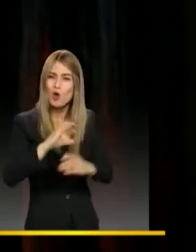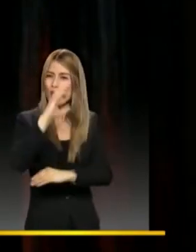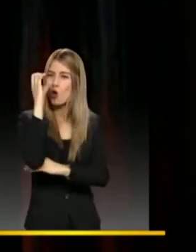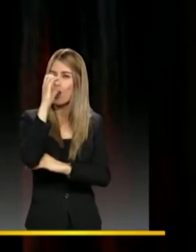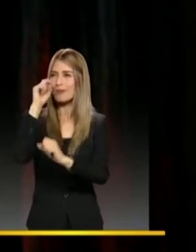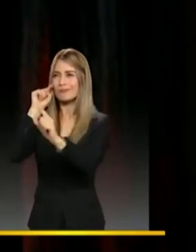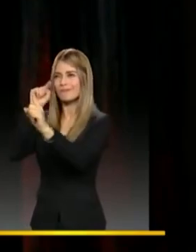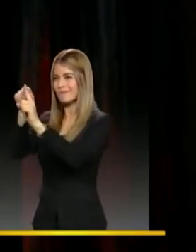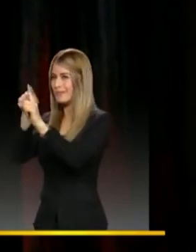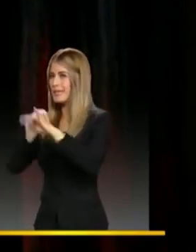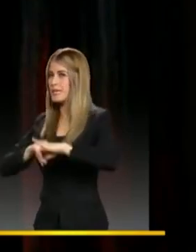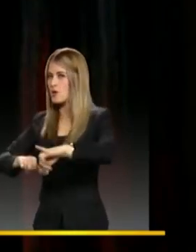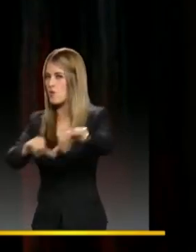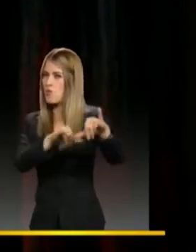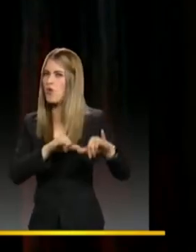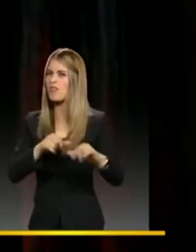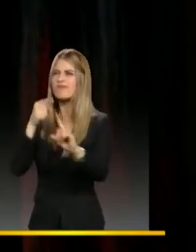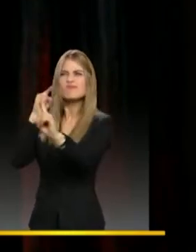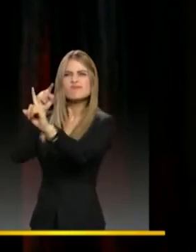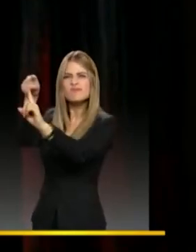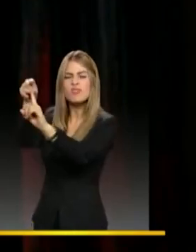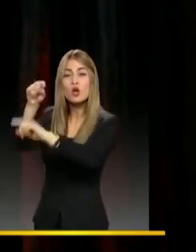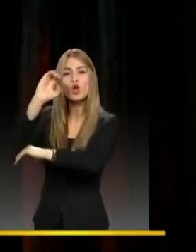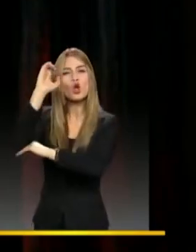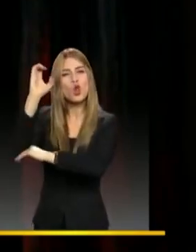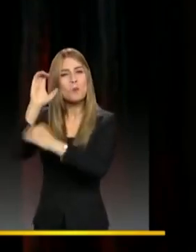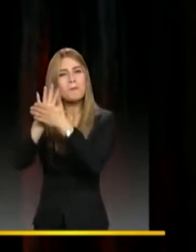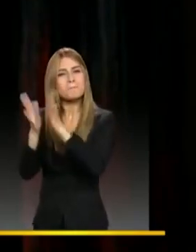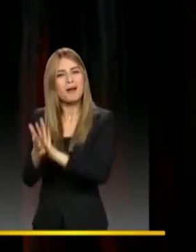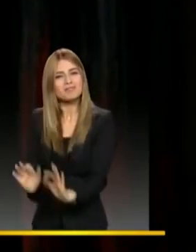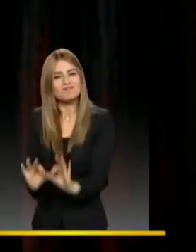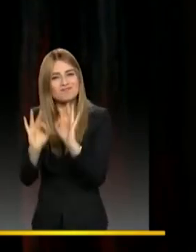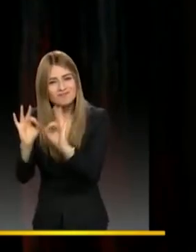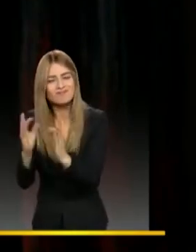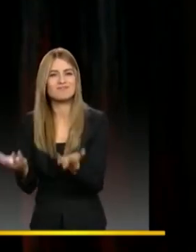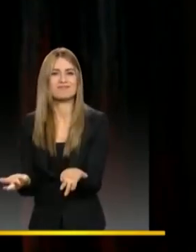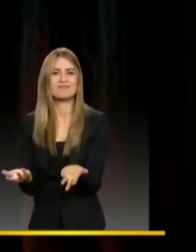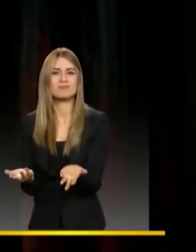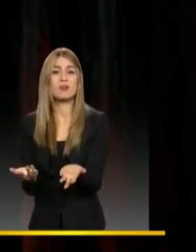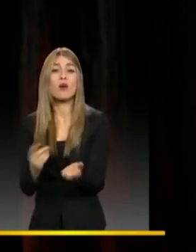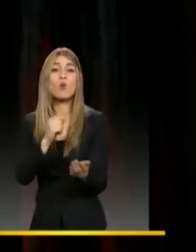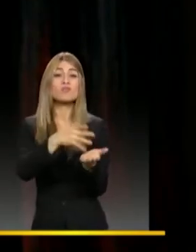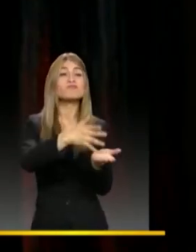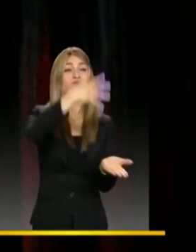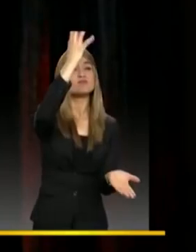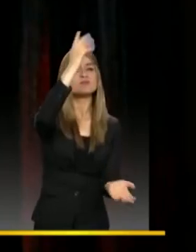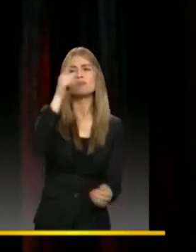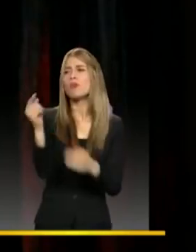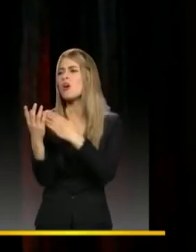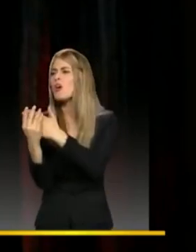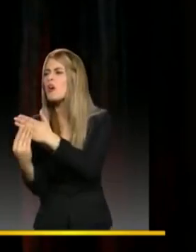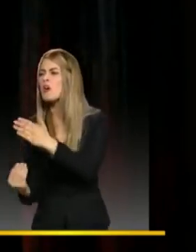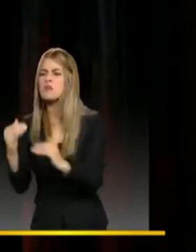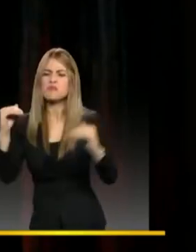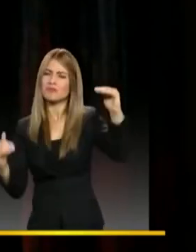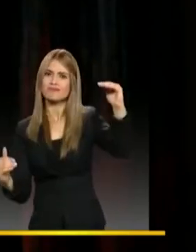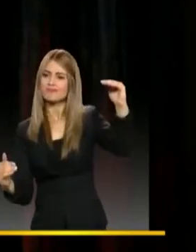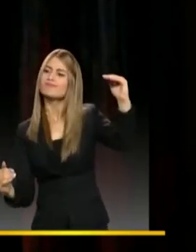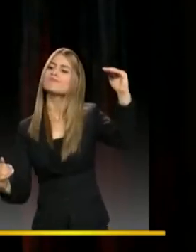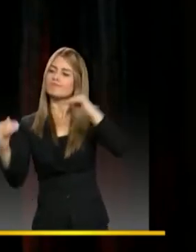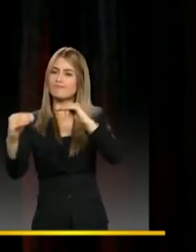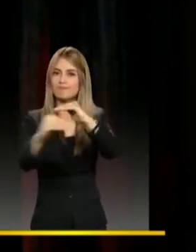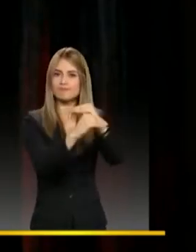compartimos. Una Colombia en paz, una Colombia con más equidad, una Colombia